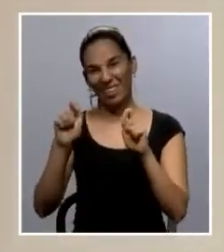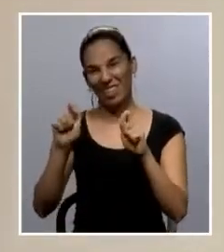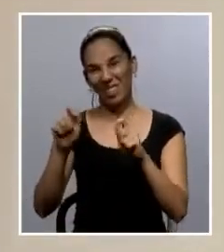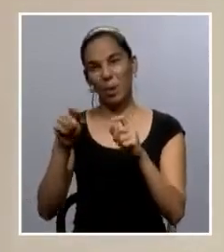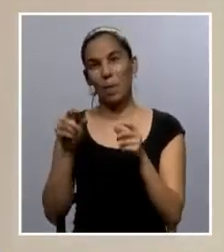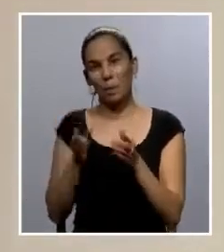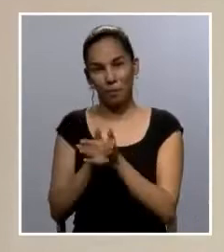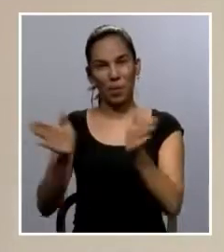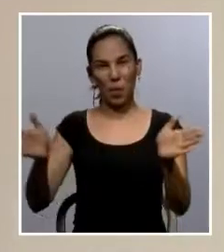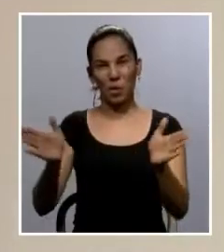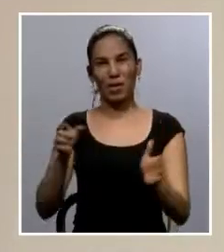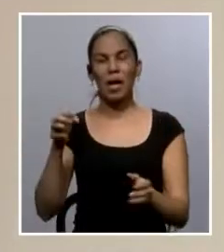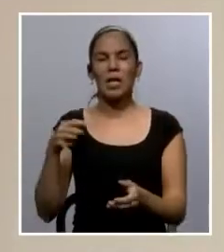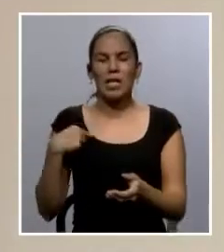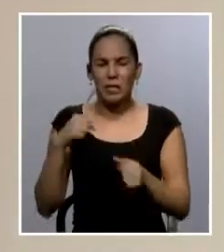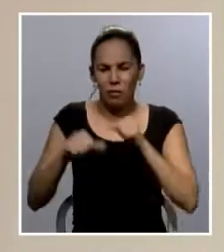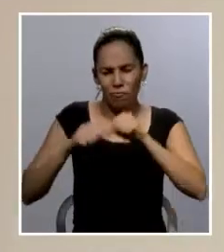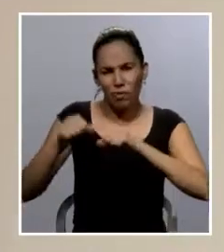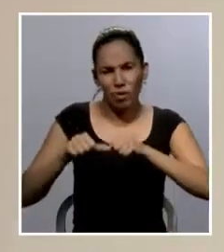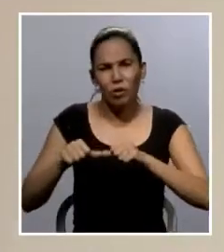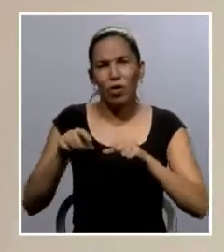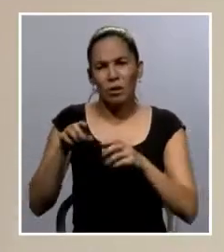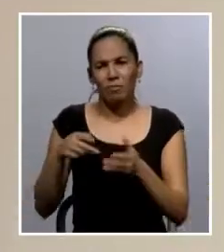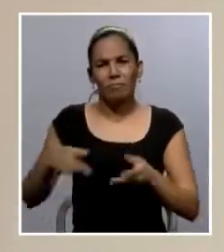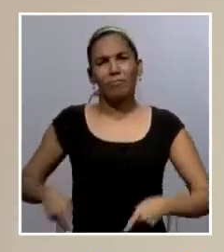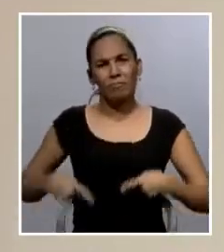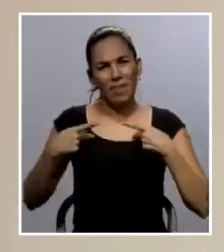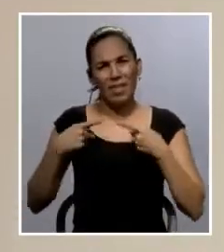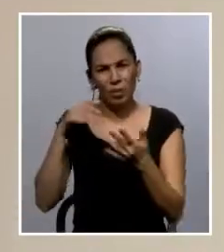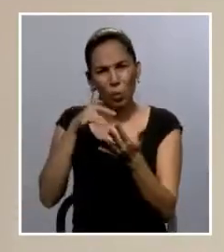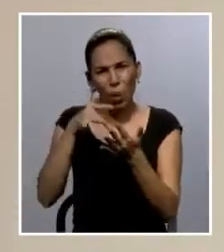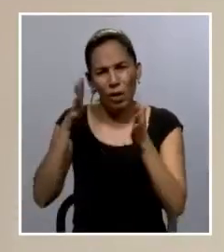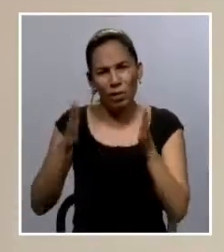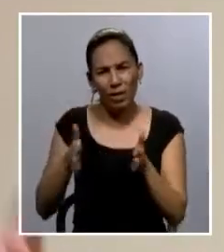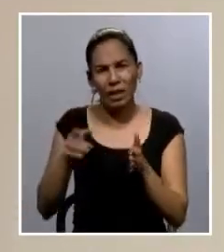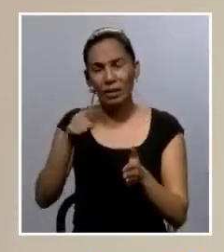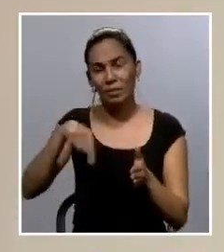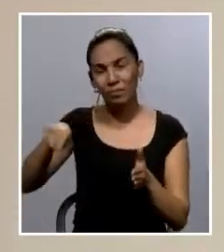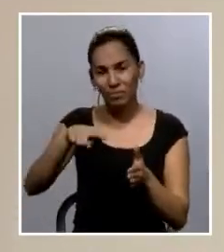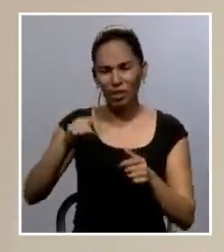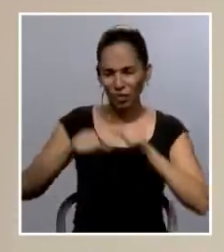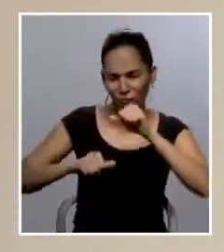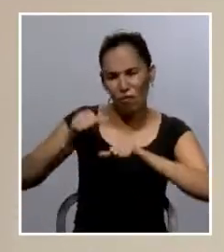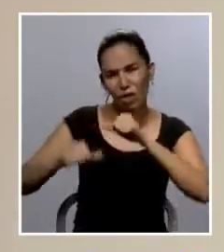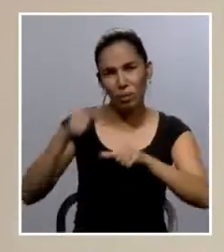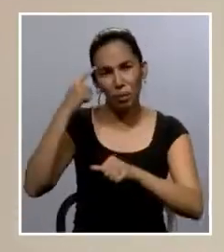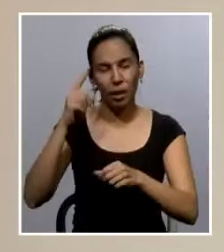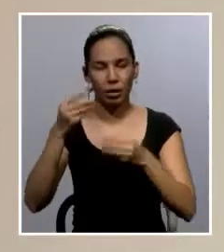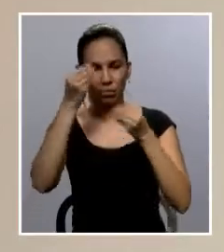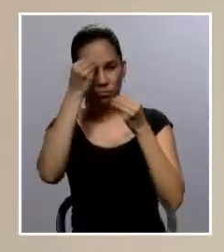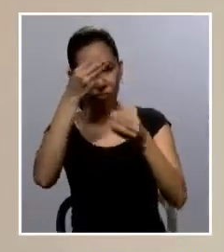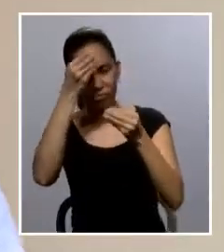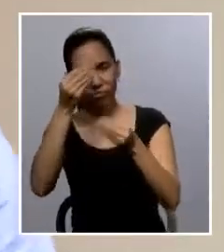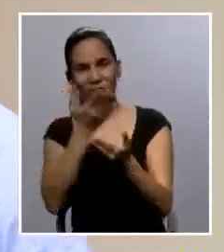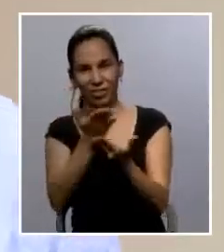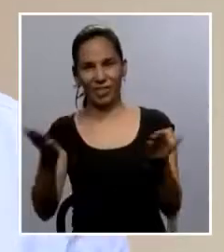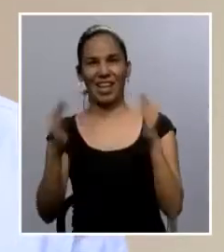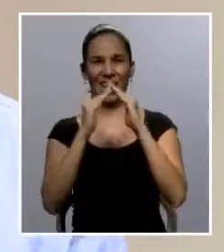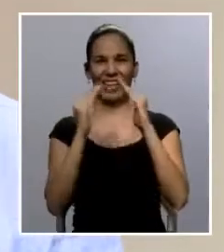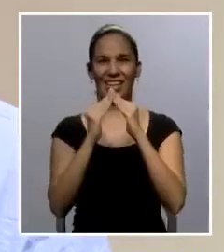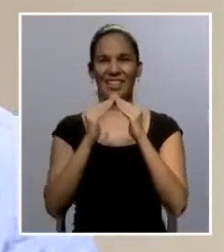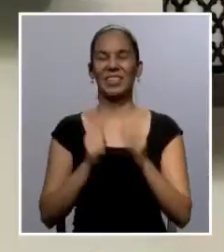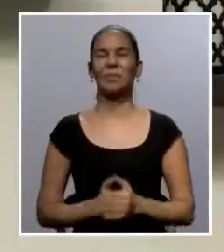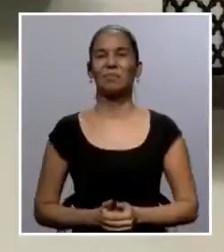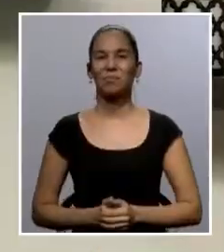la Dirección de Vida Estudiantil y la Dirección de Curricular en este esfuerzo para llevar estos programas educativos hasta la casa. Así es,